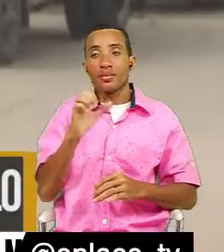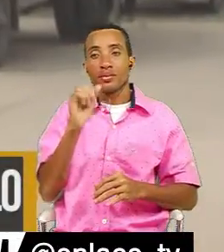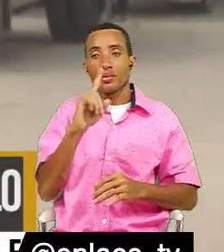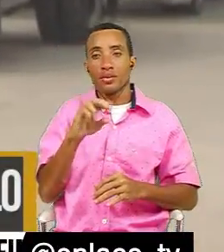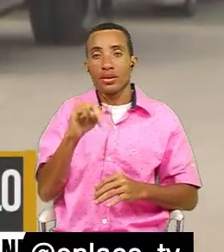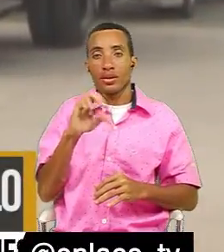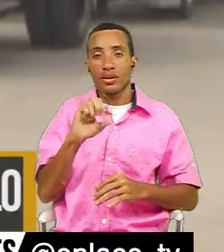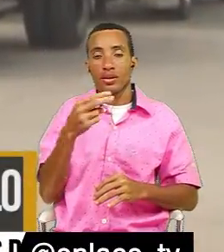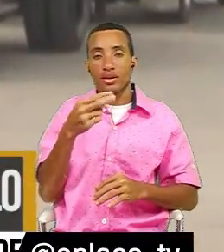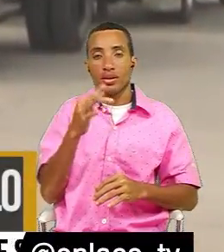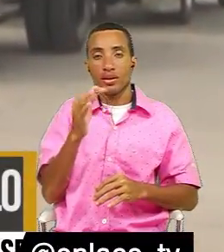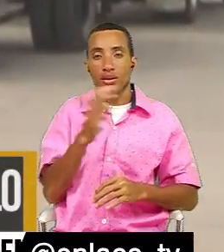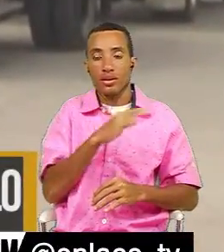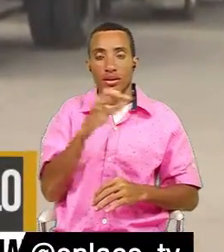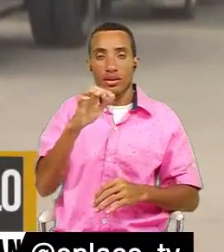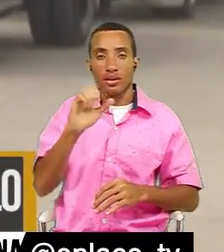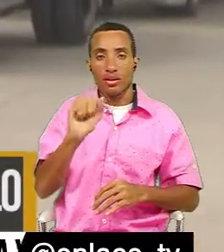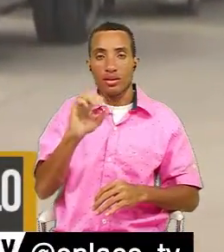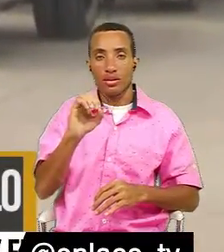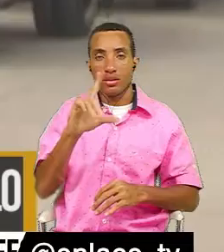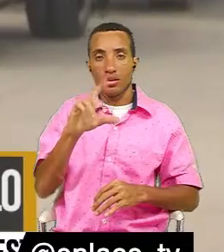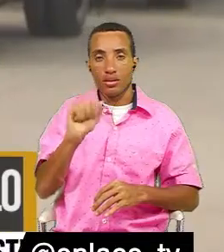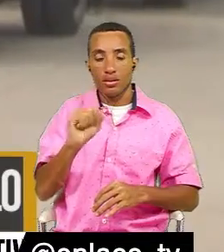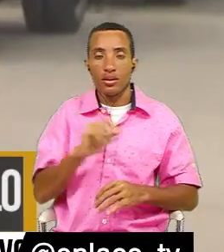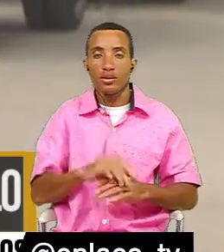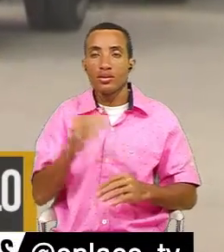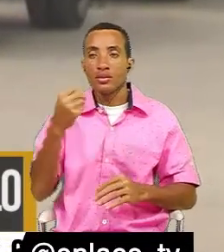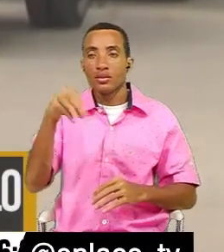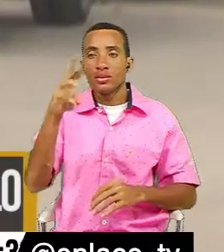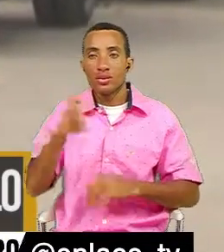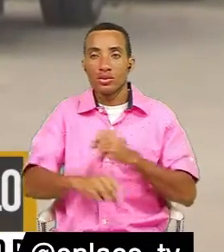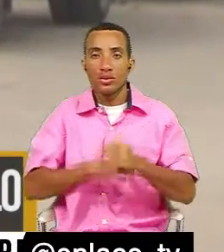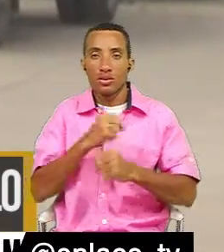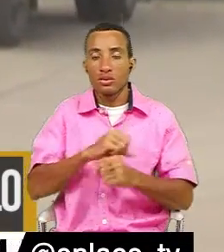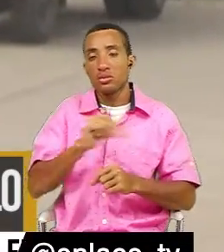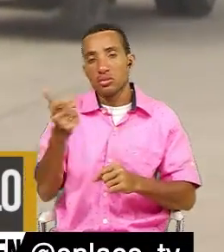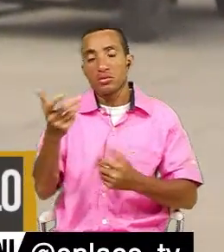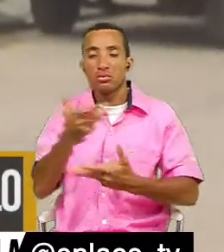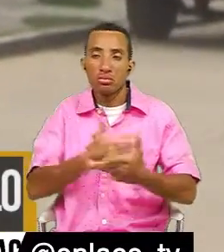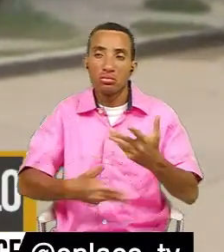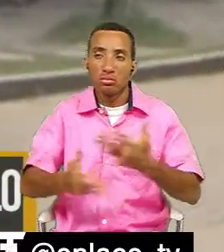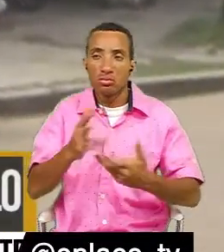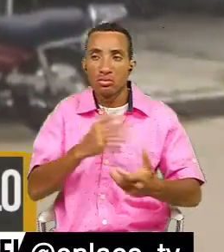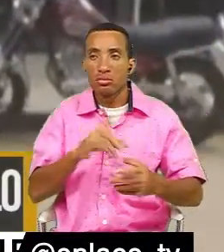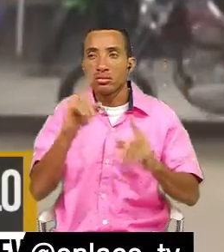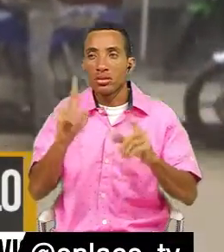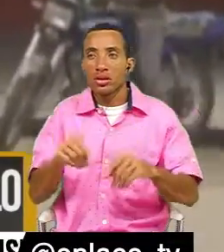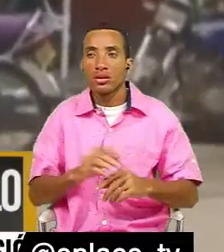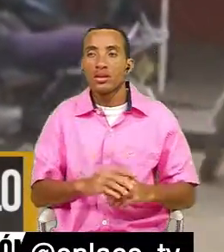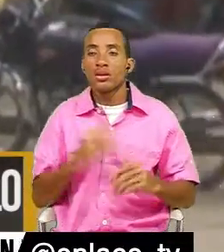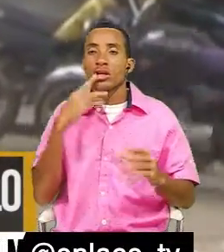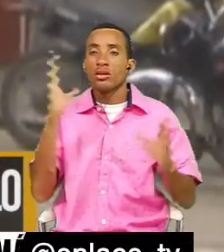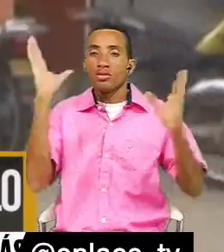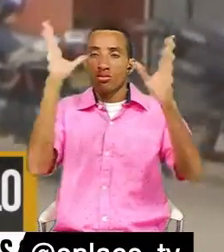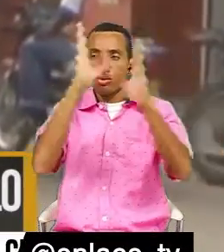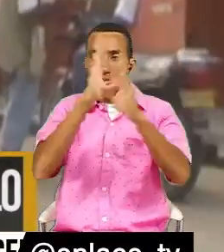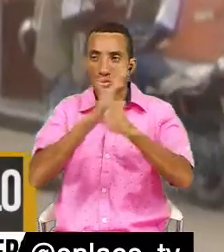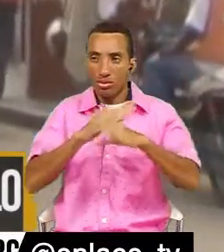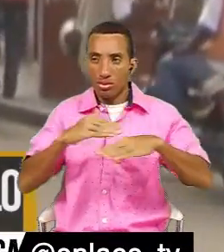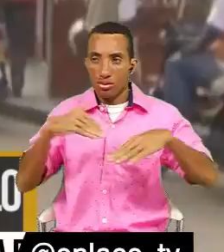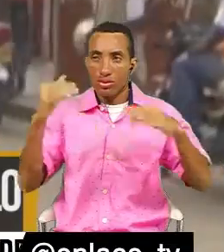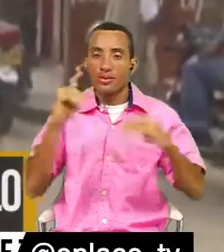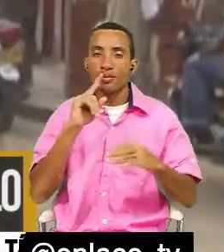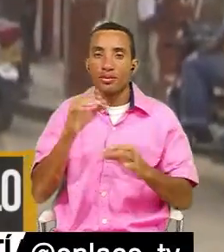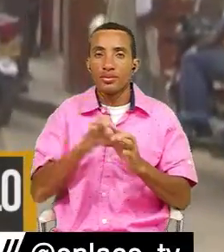de 18 años de edad, en el momento de los hechos se encontraba departiendo con otras personas en un amanecedero ubicado en el barrio El Bosque, al norte